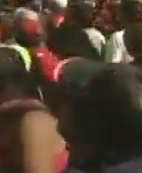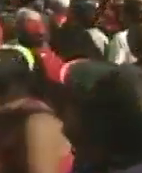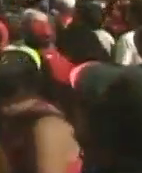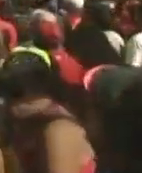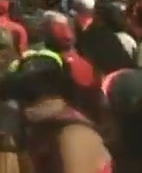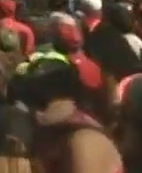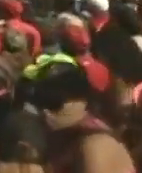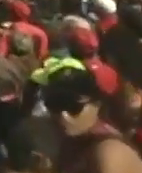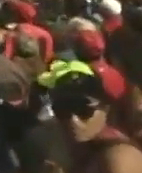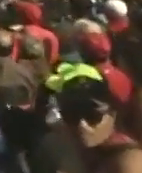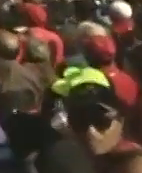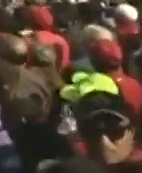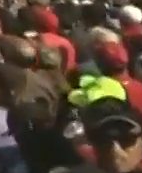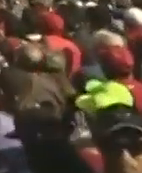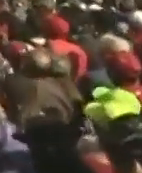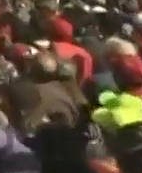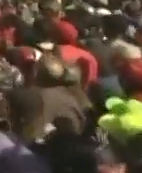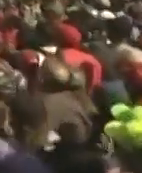¡Historia viva!